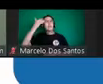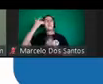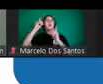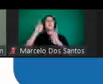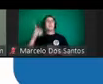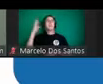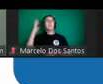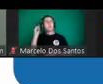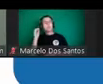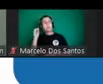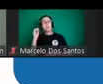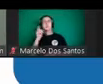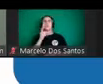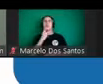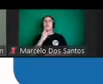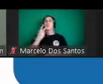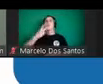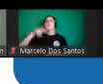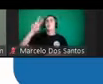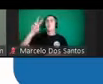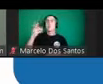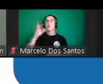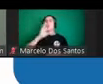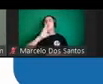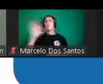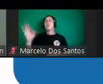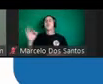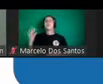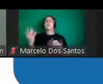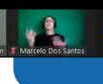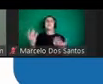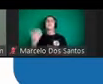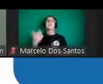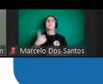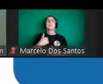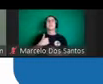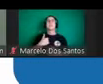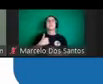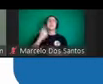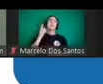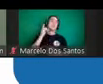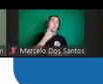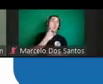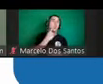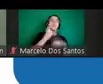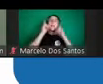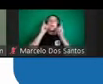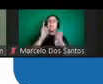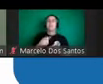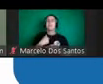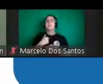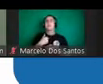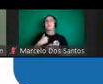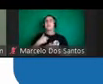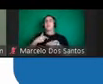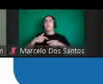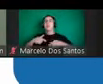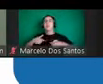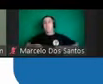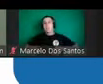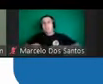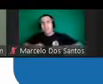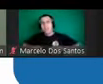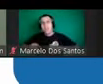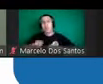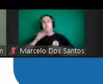de movilidad, o una persona sorda que también tiene discapacidad física, o sea, se puede encontrar y ahí, bueno, es analizar